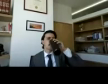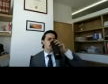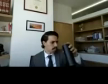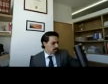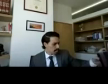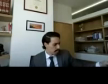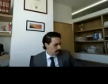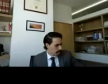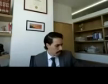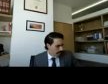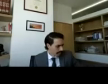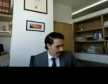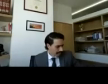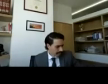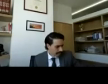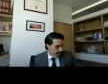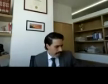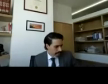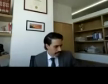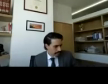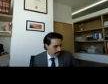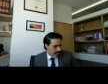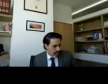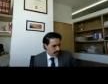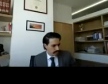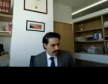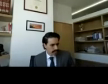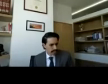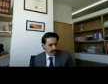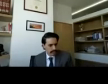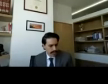donataria pueden ser los integrantes del patronato?